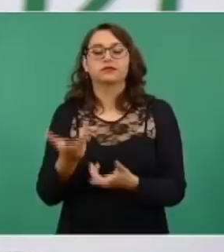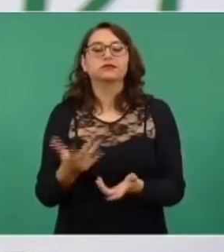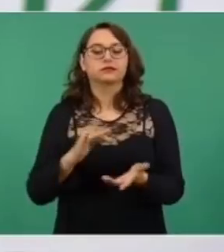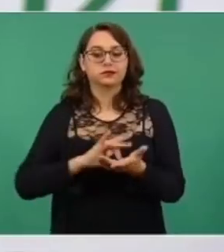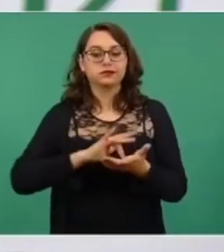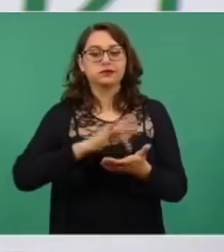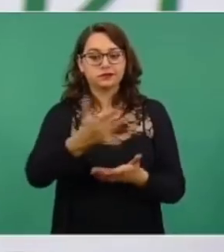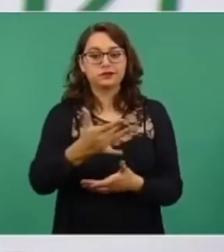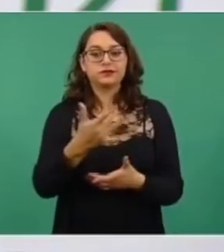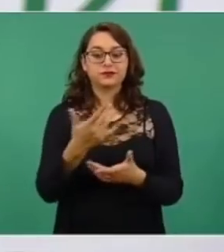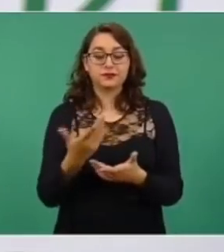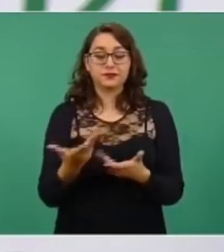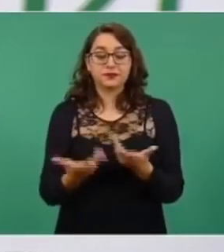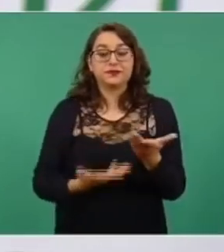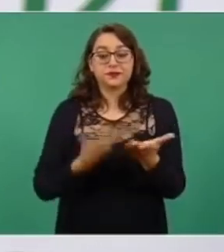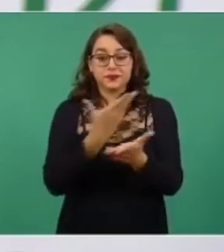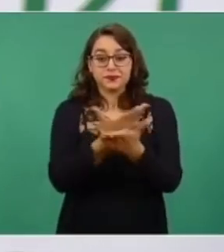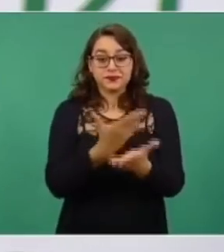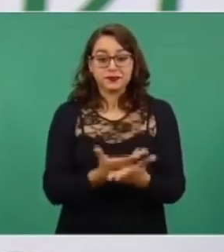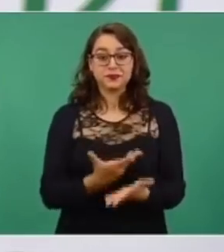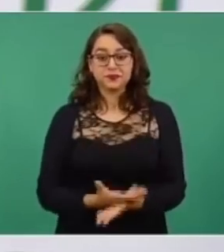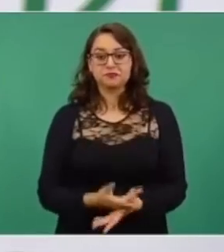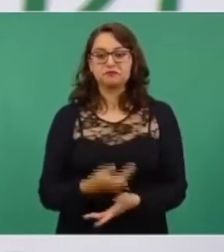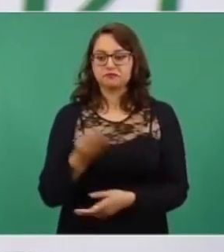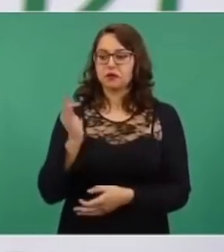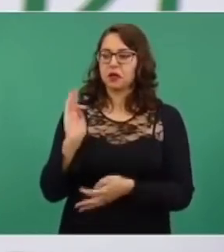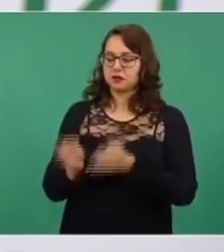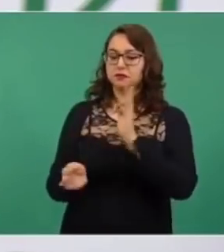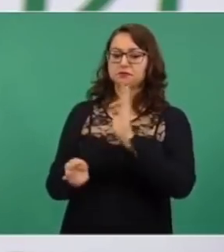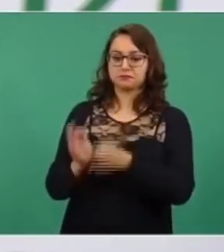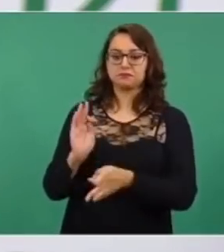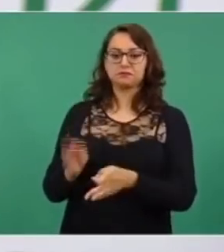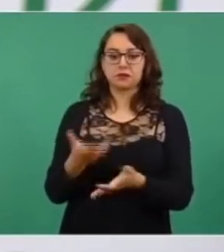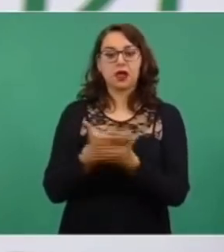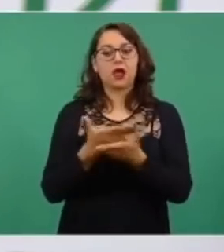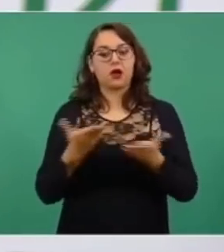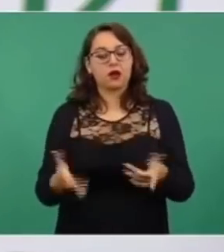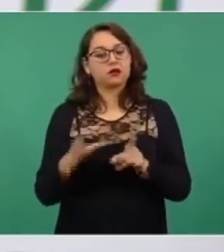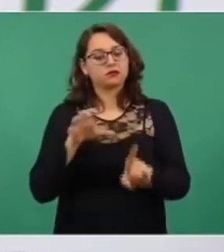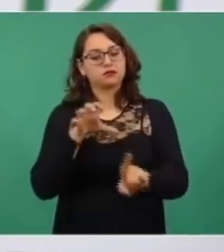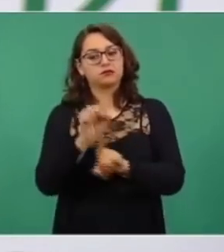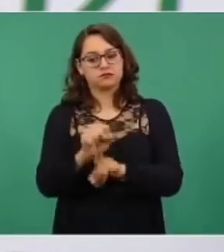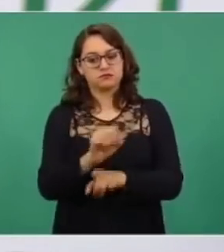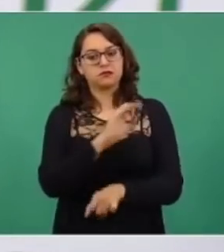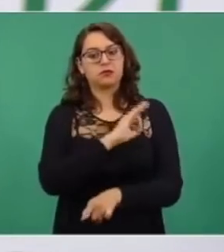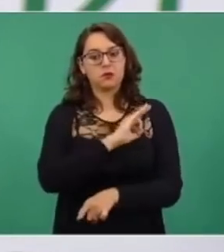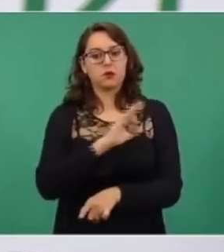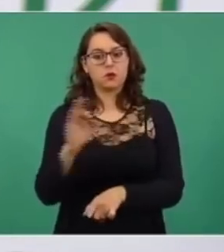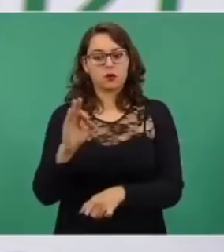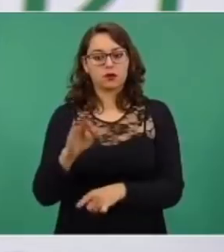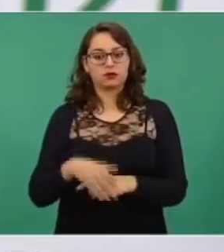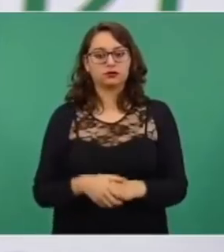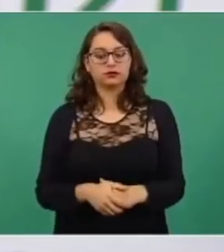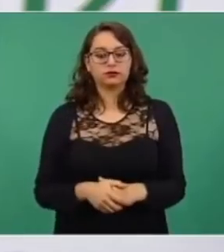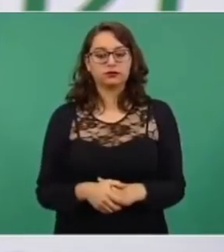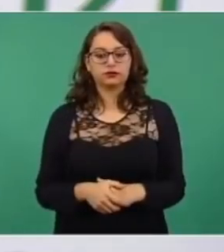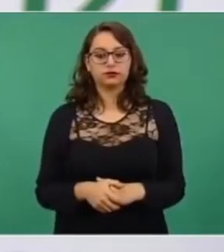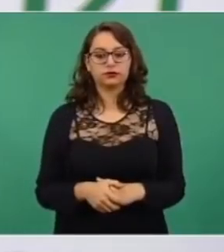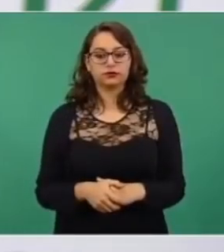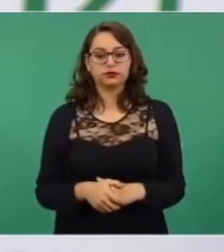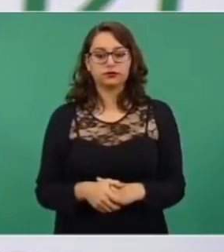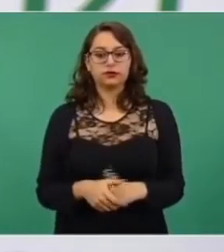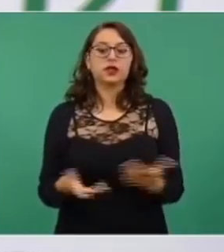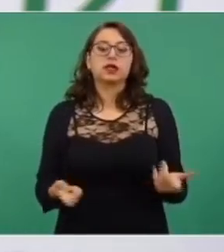y que hayan aceptado muchas propuestas que hicimos en el camino para lograr esto. Por supuesto, cierro